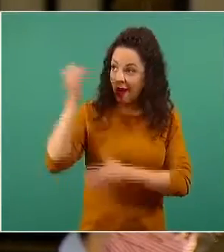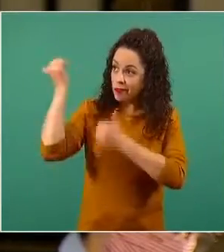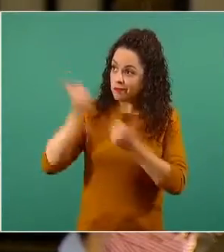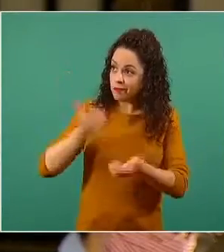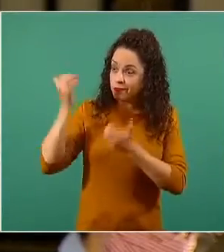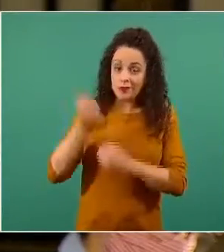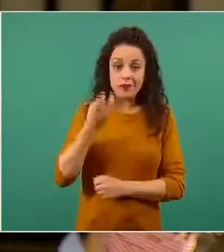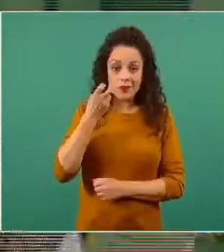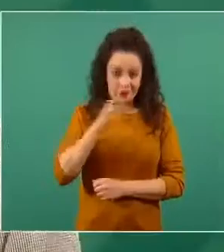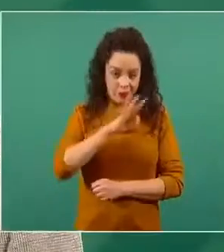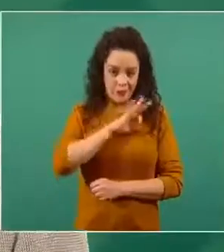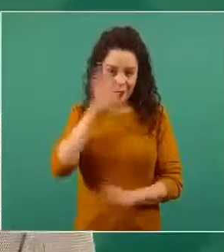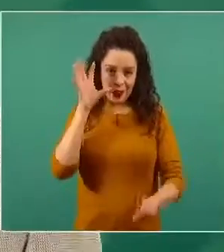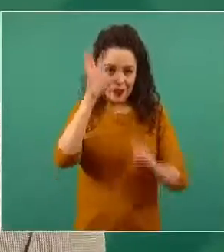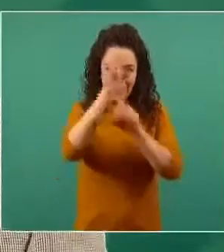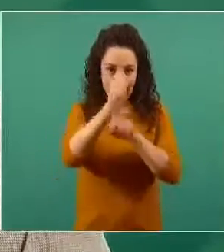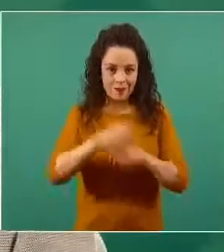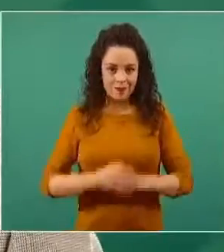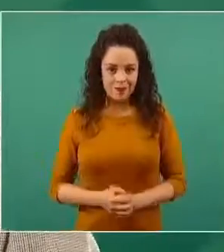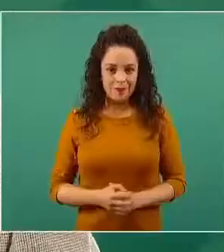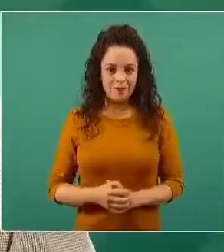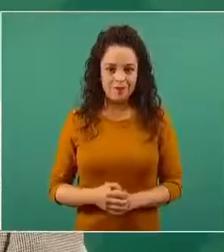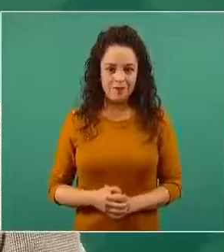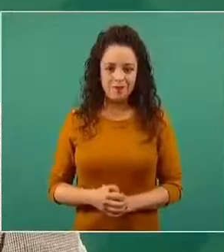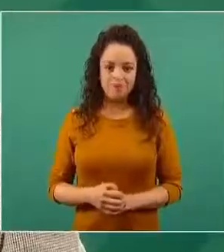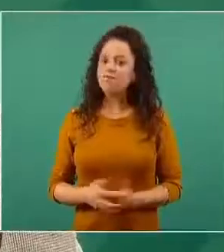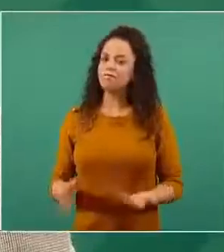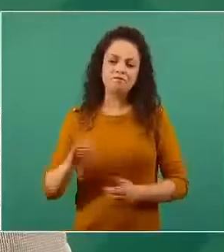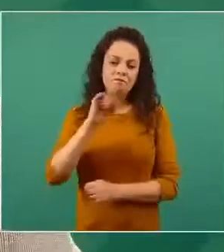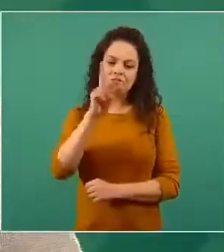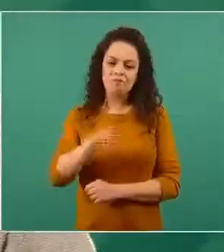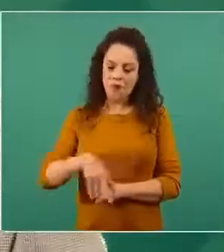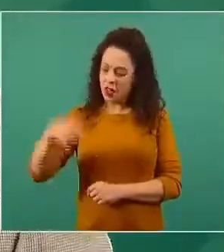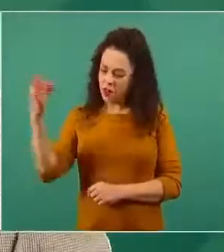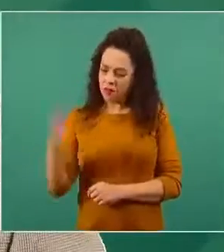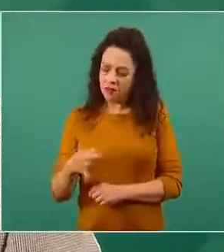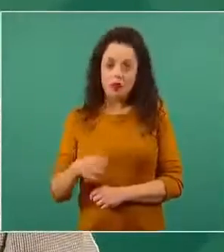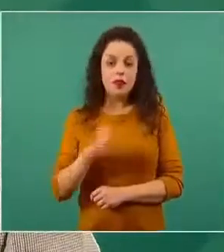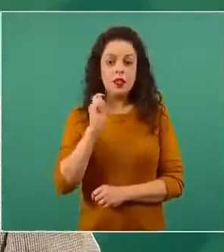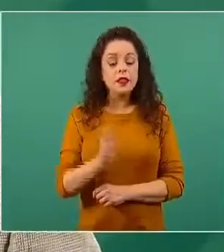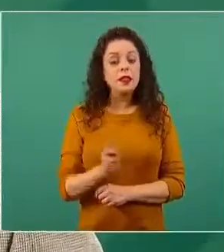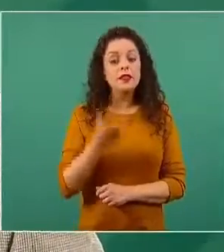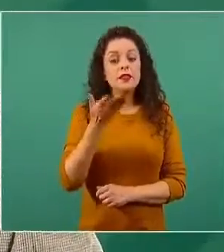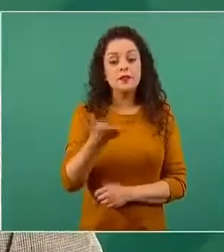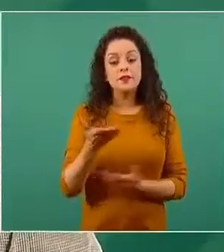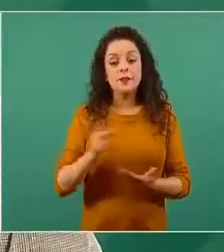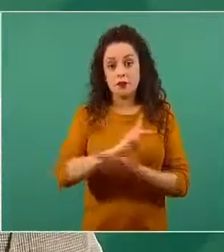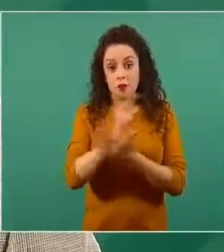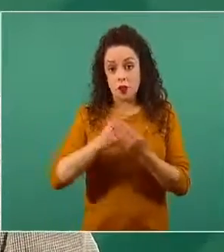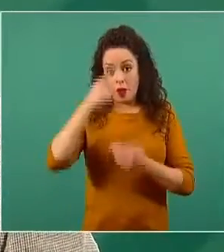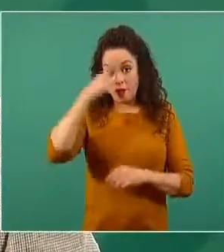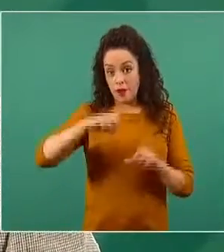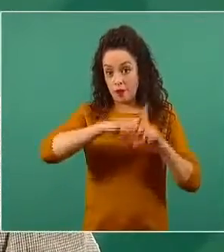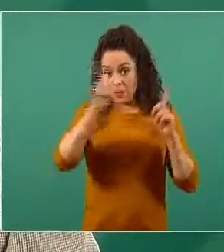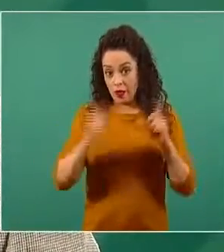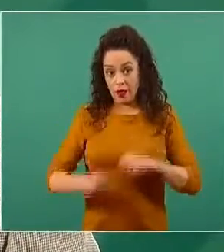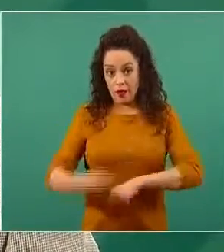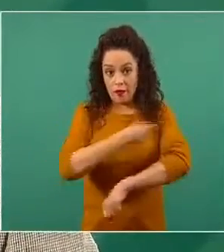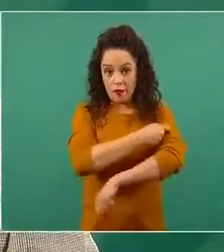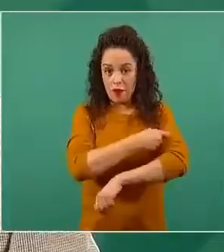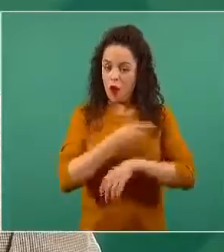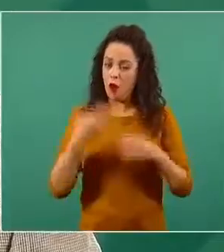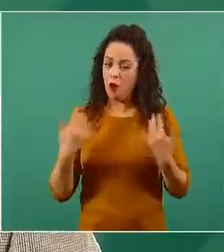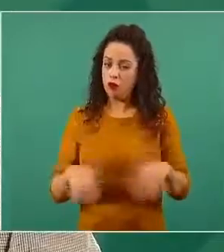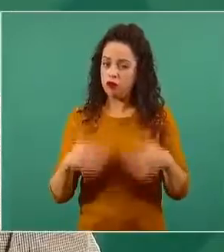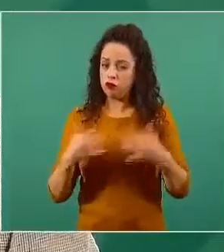sin tanta parafernalia. Gracias. ¿Cómo no? Efectivamente, el operativo de vacunación tiene bases muy sólidas. Es un